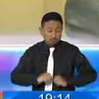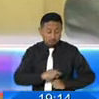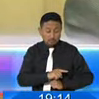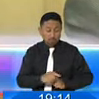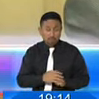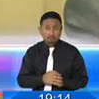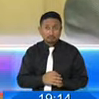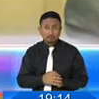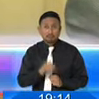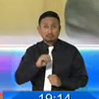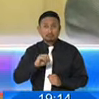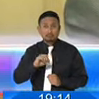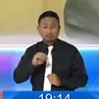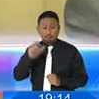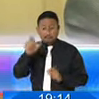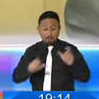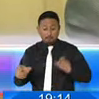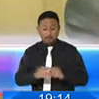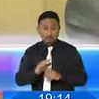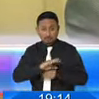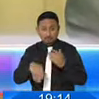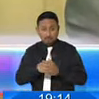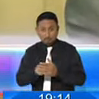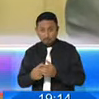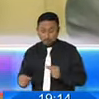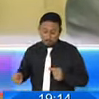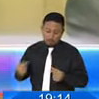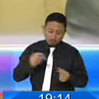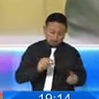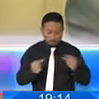militancia aporte de los simpatizantes